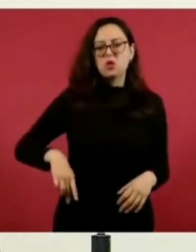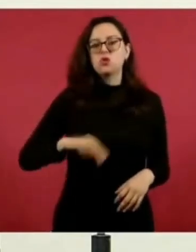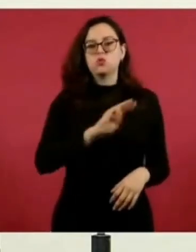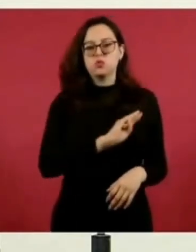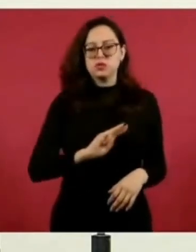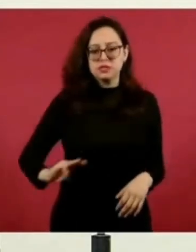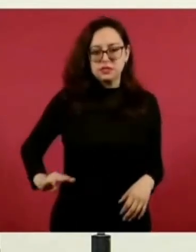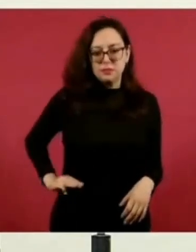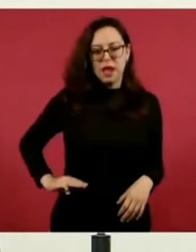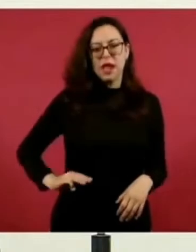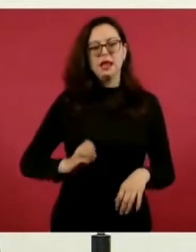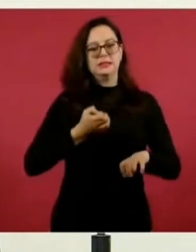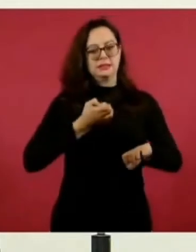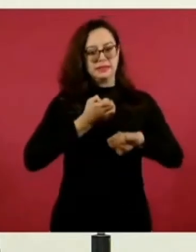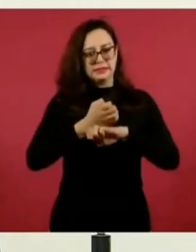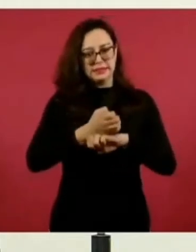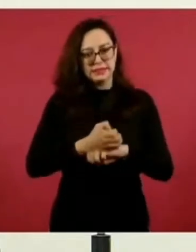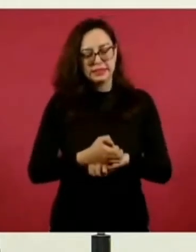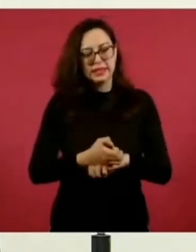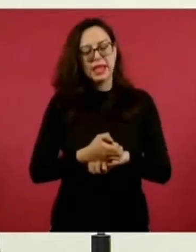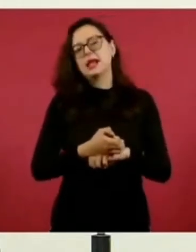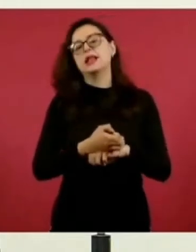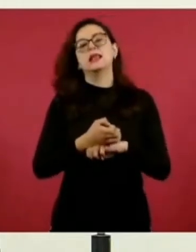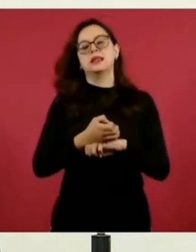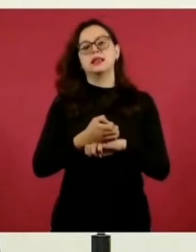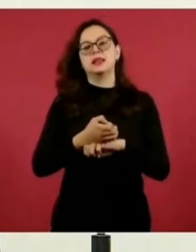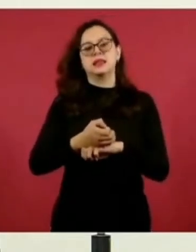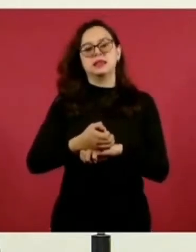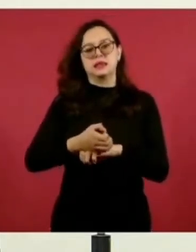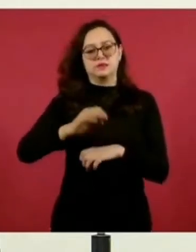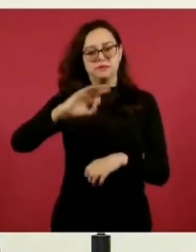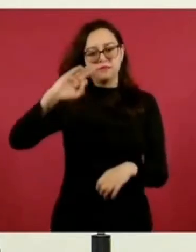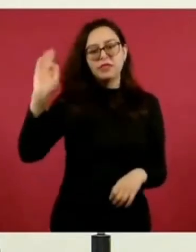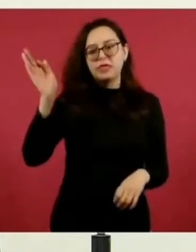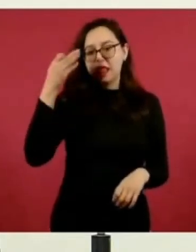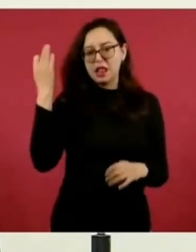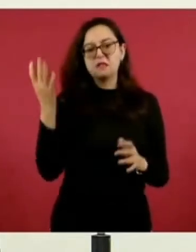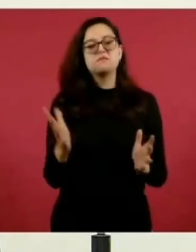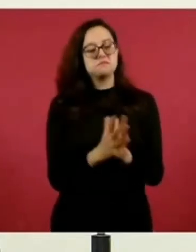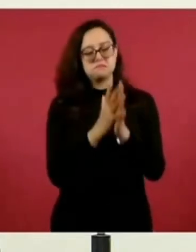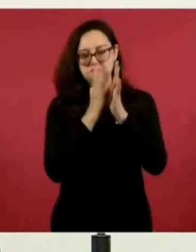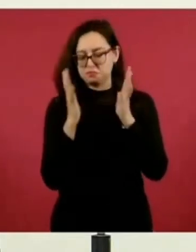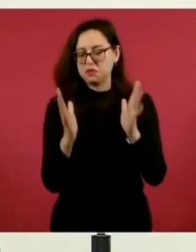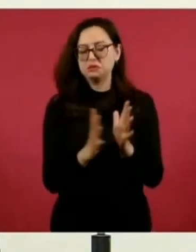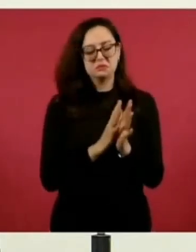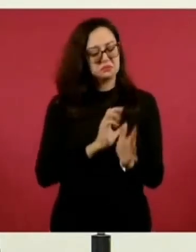municipales, autoridades estatales, autoridades federales,